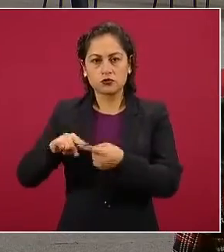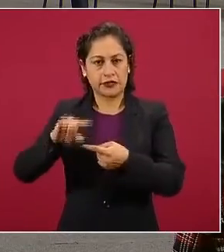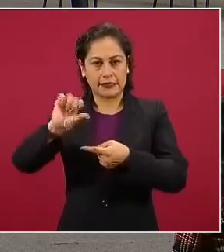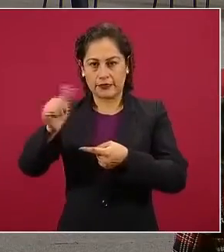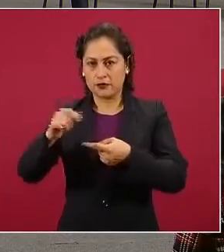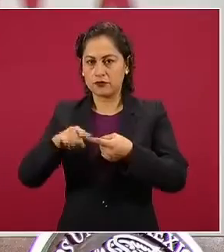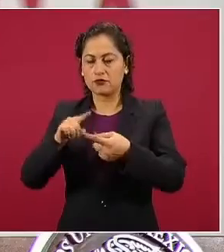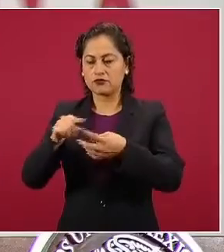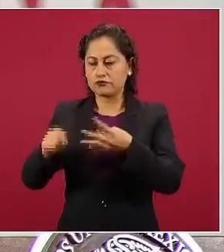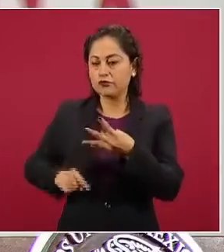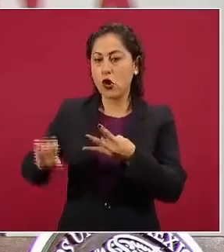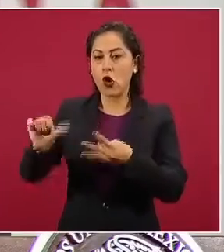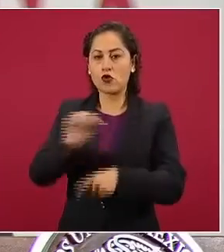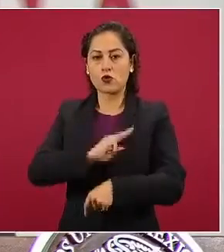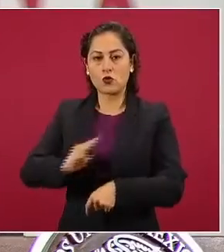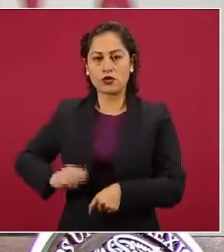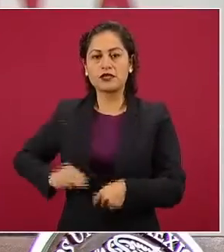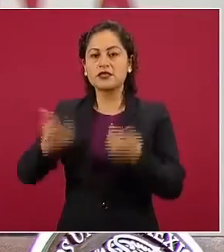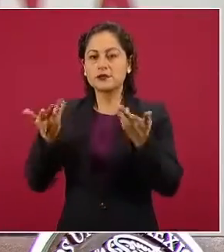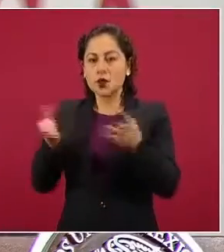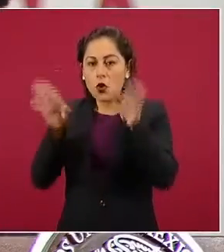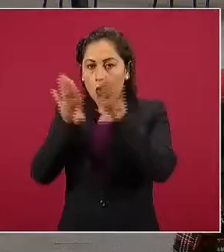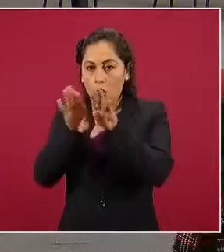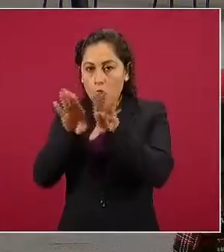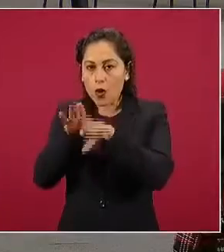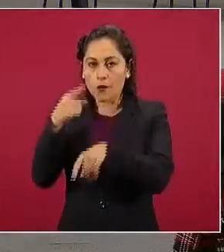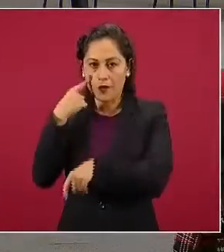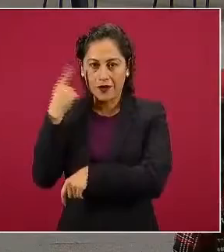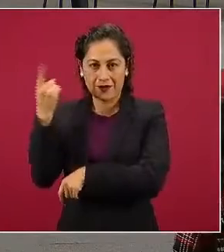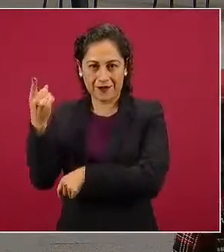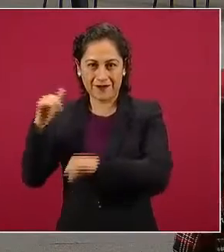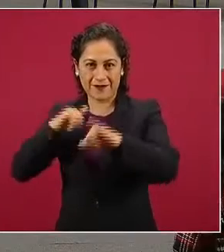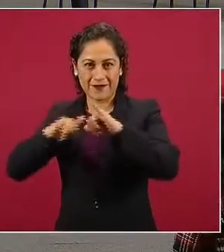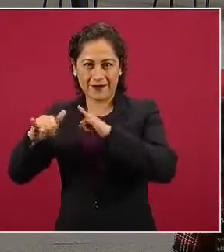vamos a tratar. Son los que se encuentran ahí pintados en color